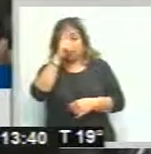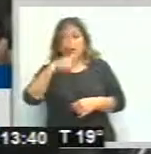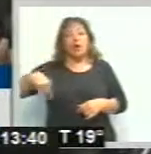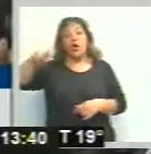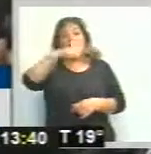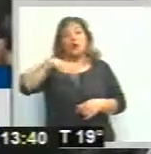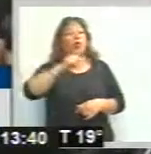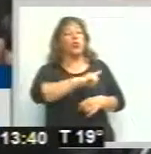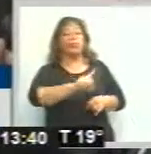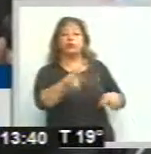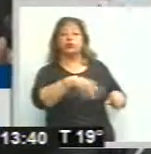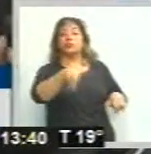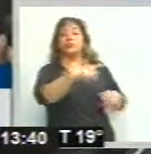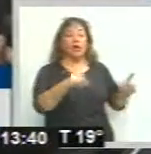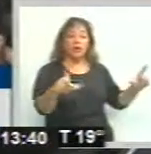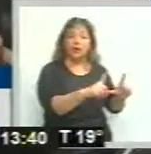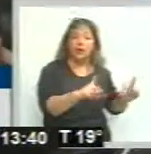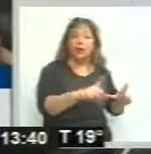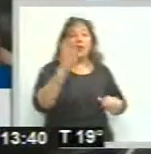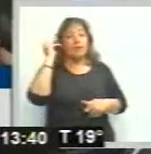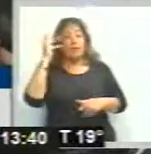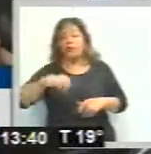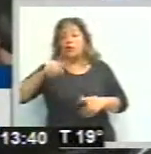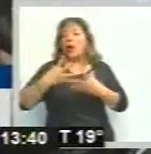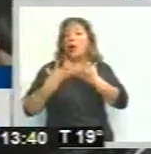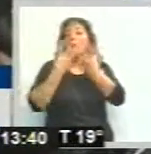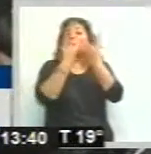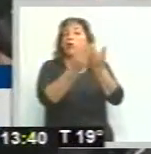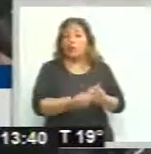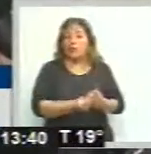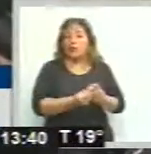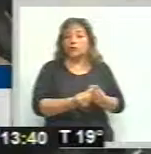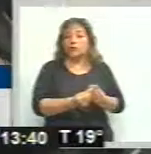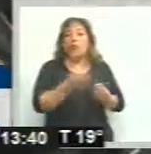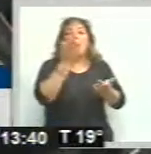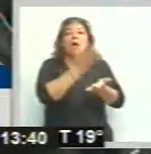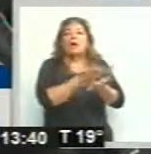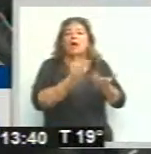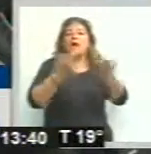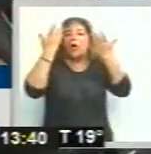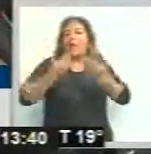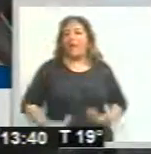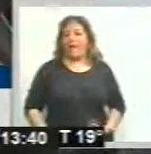ustedes, comunicadores sociales, la prensa, aportemos la parte humana, porque